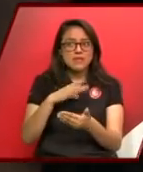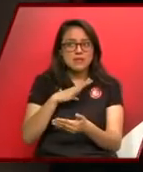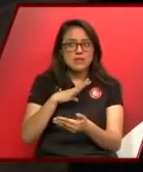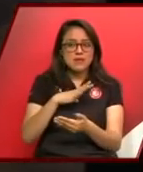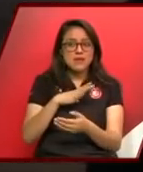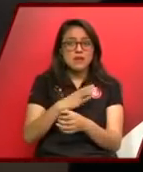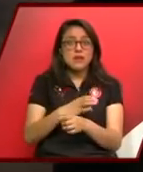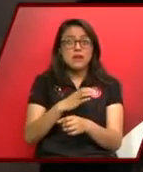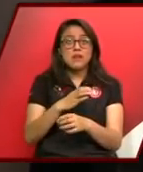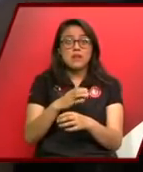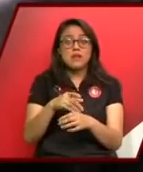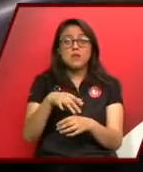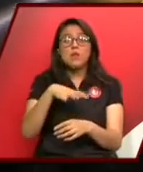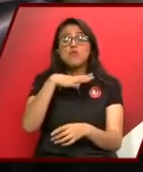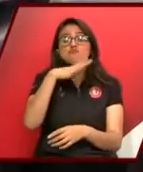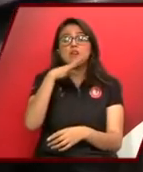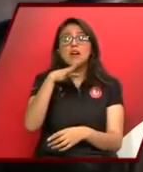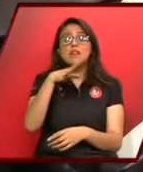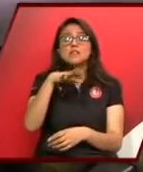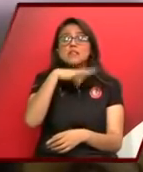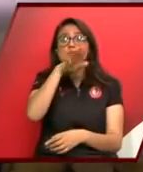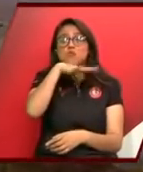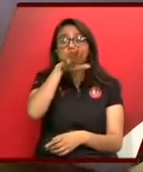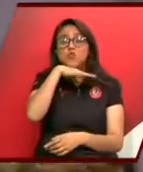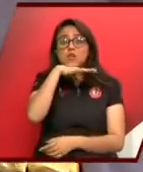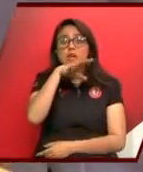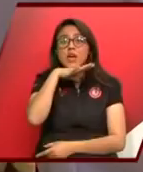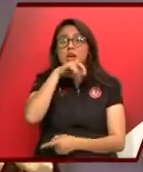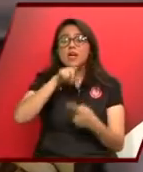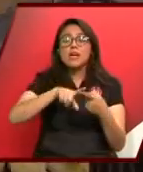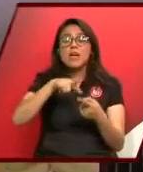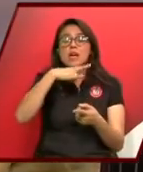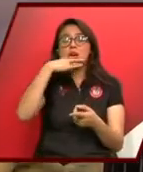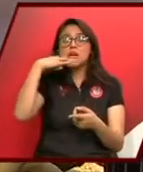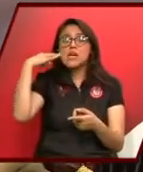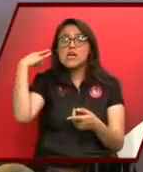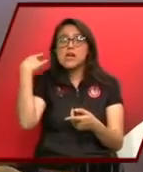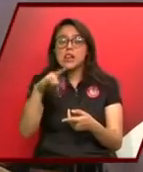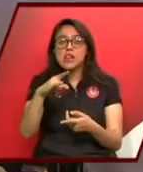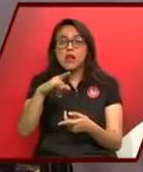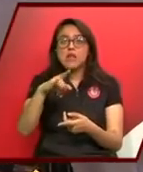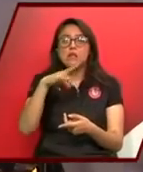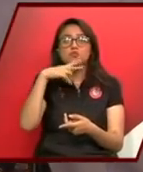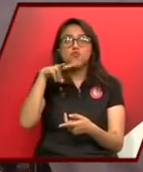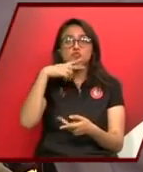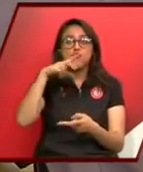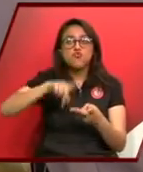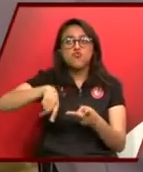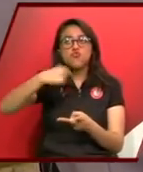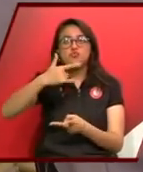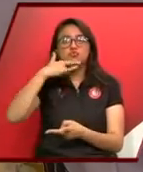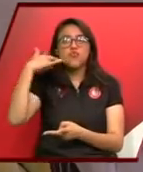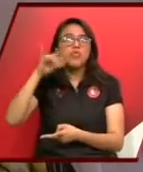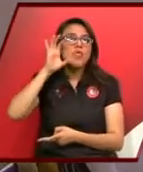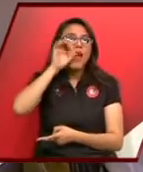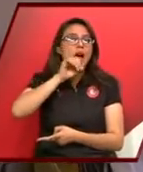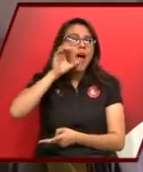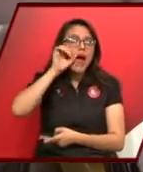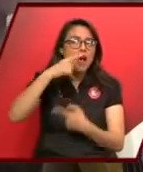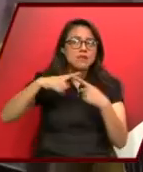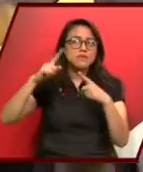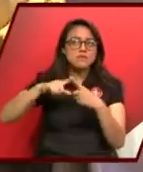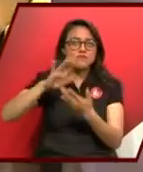acompañada de una cebollita desplemada y bañada con salsa de guacamole y salsa naranja, que es una salsa tatemada con de tomates